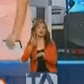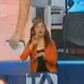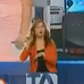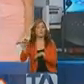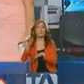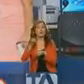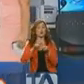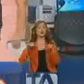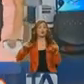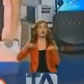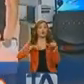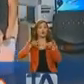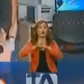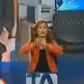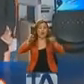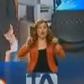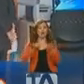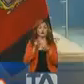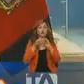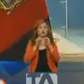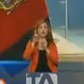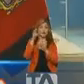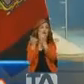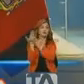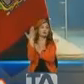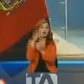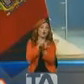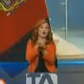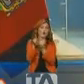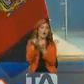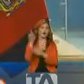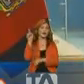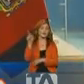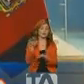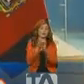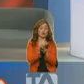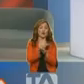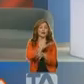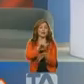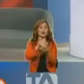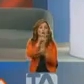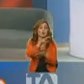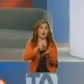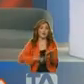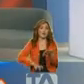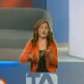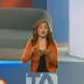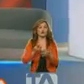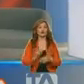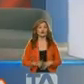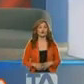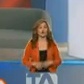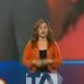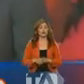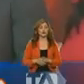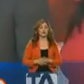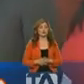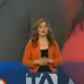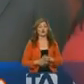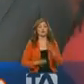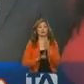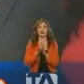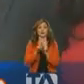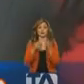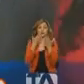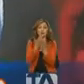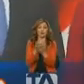Está ubicado en el Salón 2 del antiguo aeropuerto Mariscal Sucre, donde hoy funciona parte del Centro de Eventos Bicentenario, un nuevo polo de desarrollo